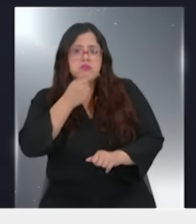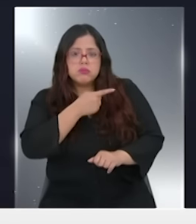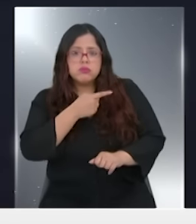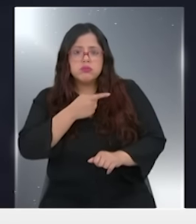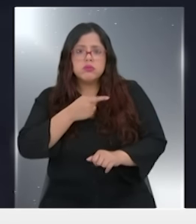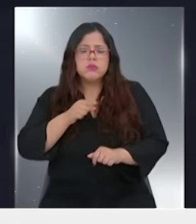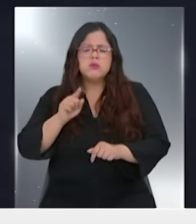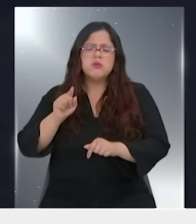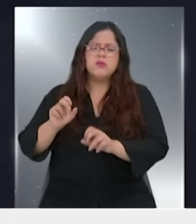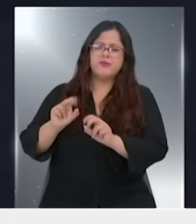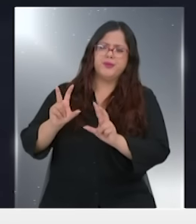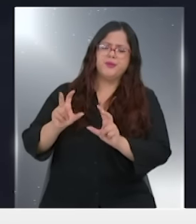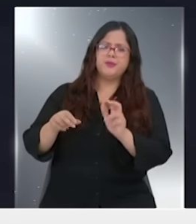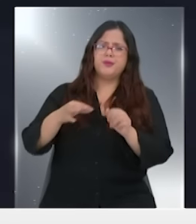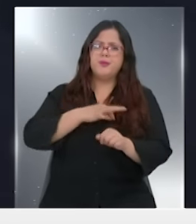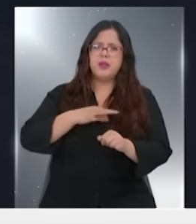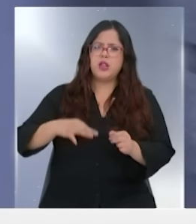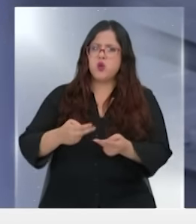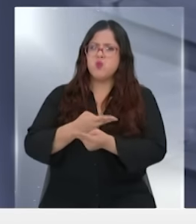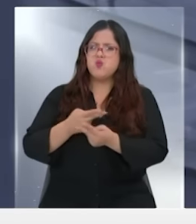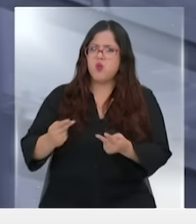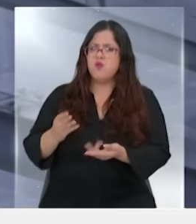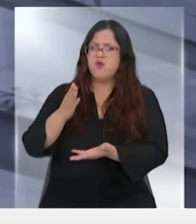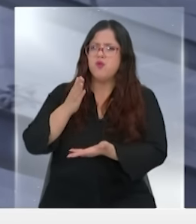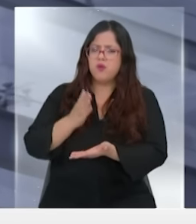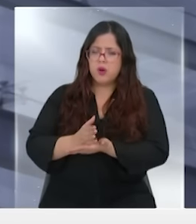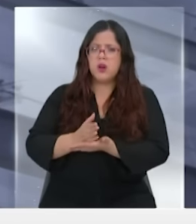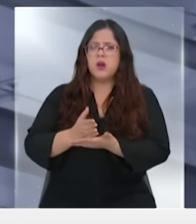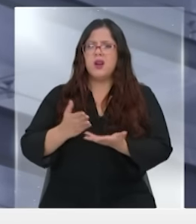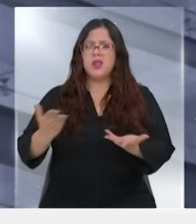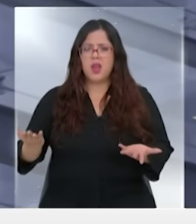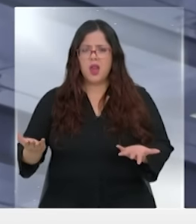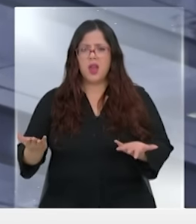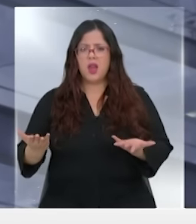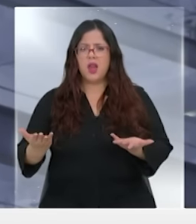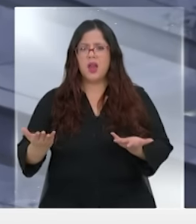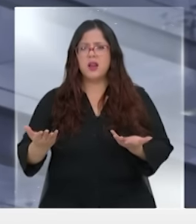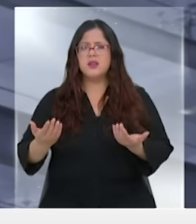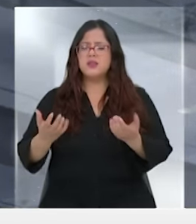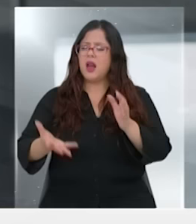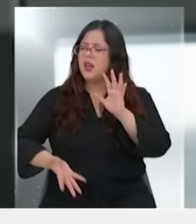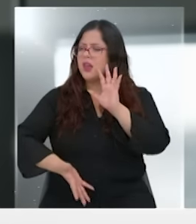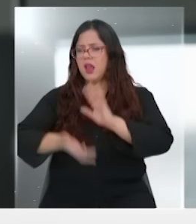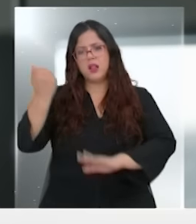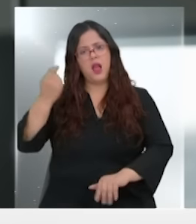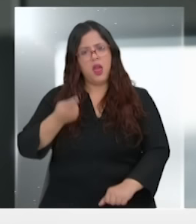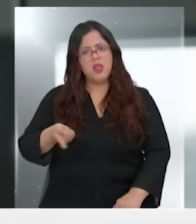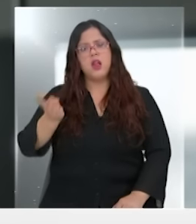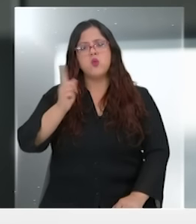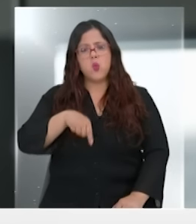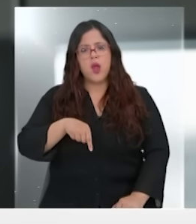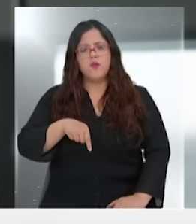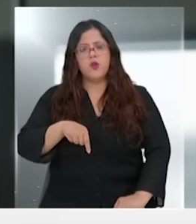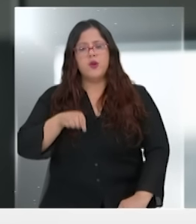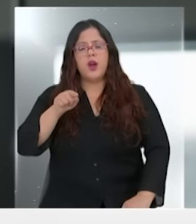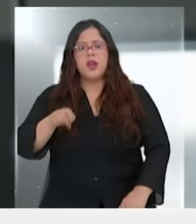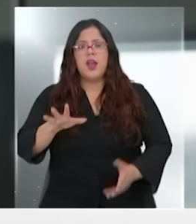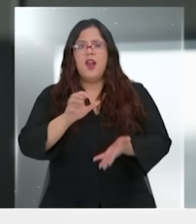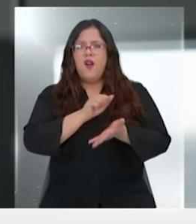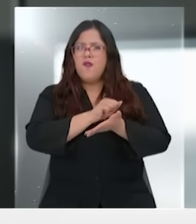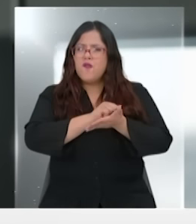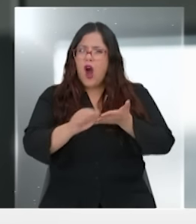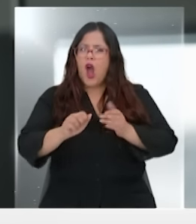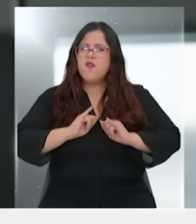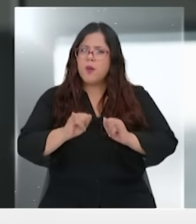hecho, el Ministerio Público se vio obligado a realizar una nueva incautación. Borraron datos de ese